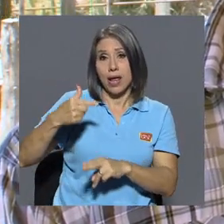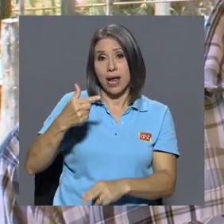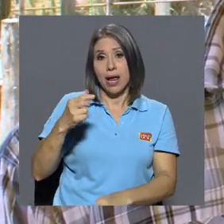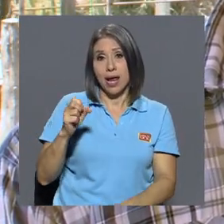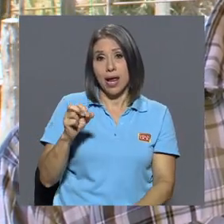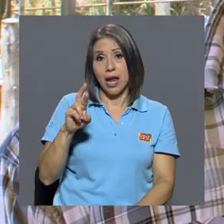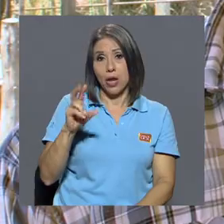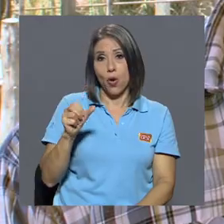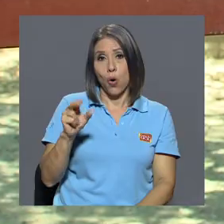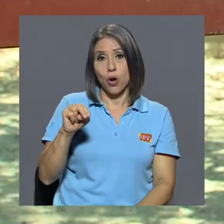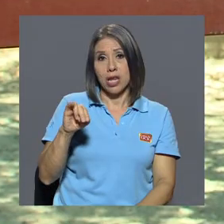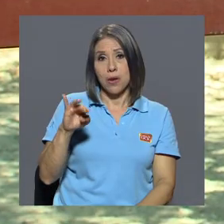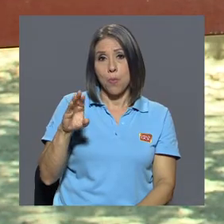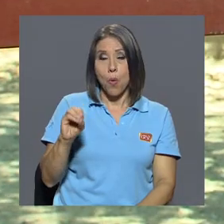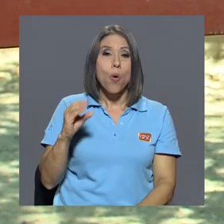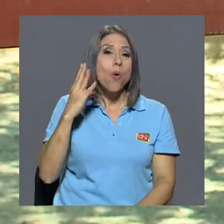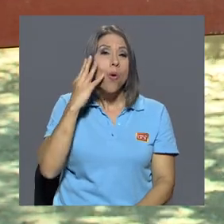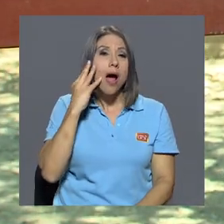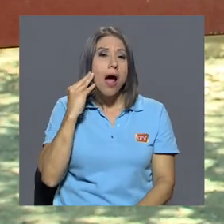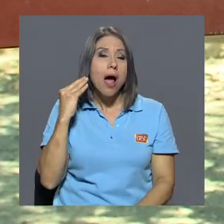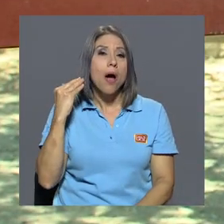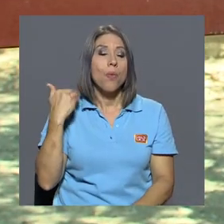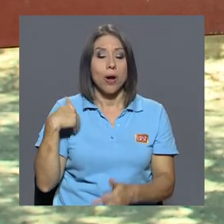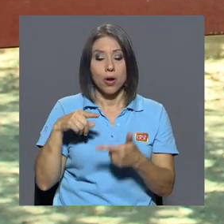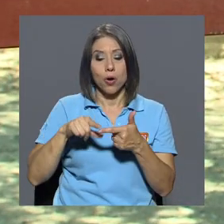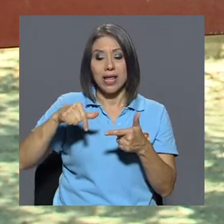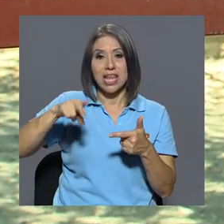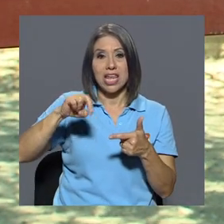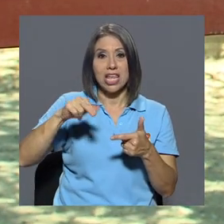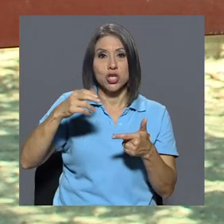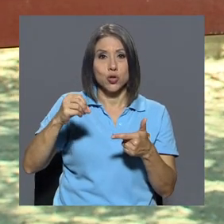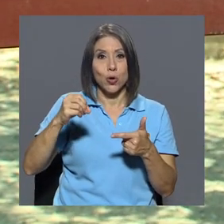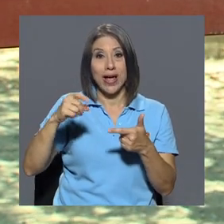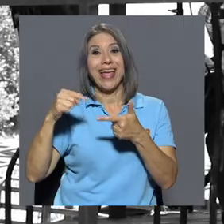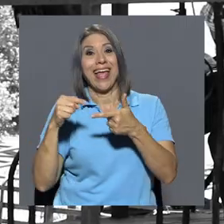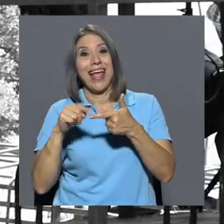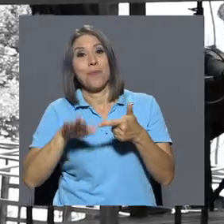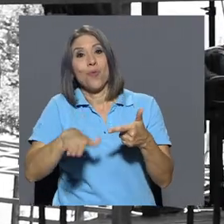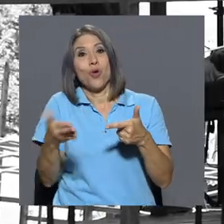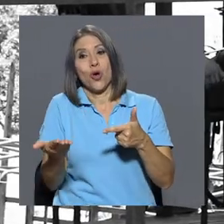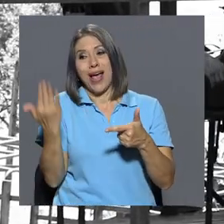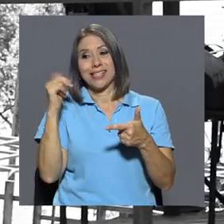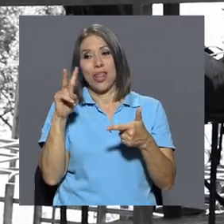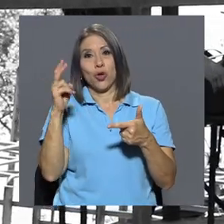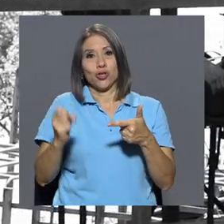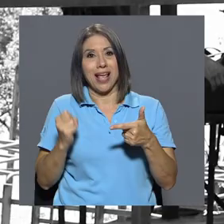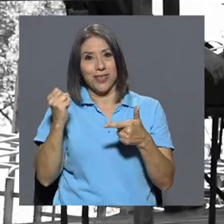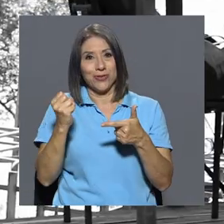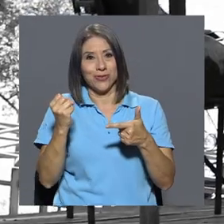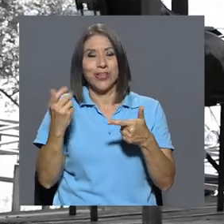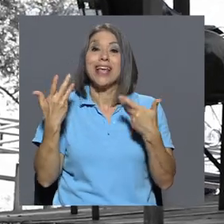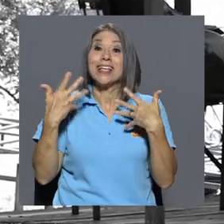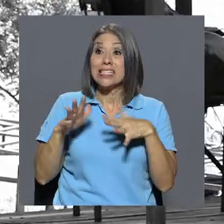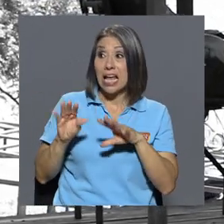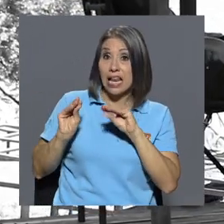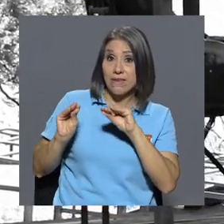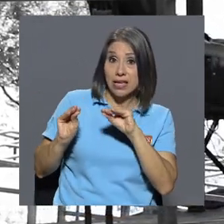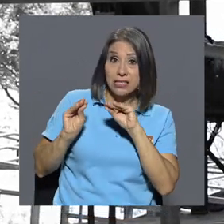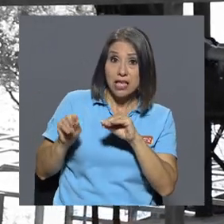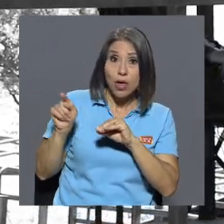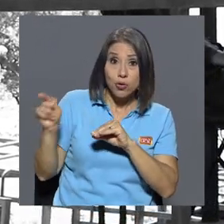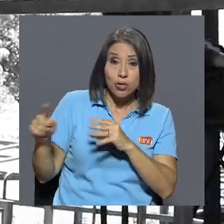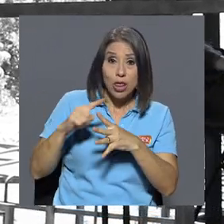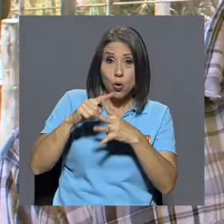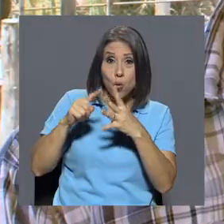y don Quincho Soto. Quincho murió hace 2 años. Don Quinchito, le había enseñado a usted perfectamente los